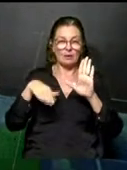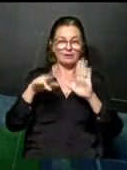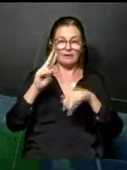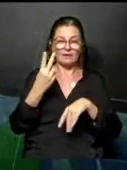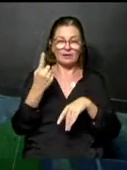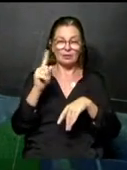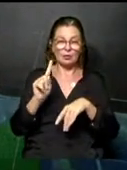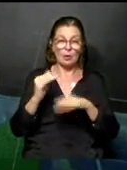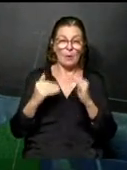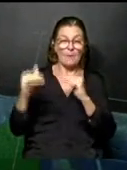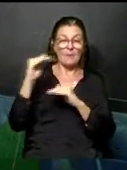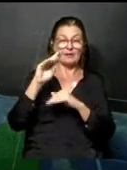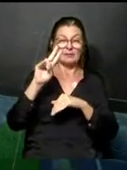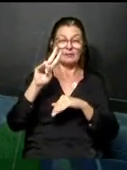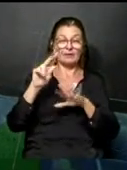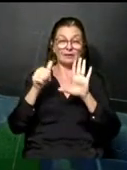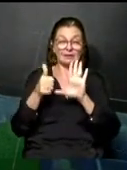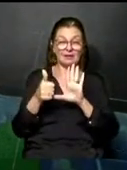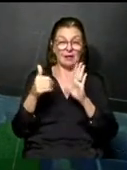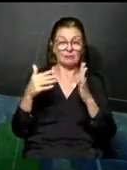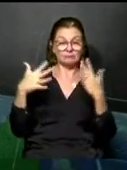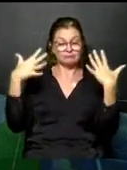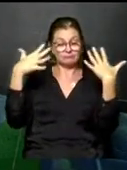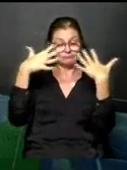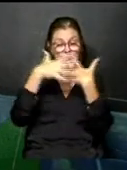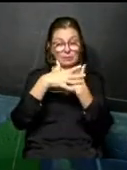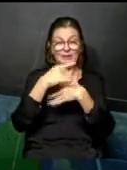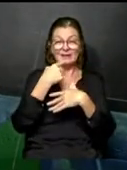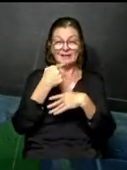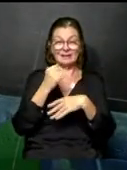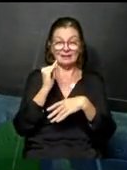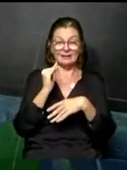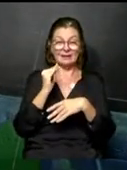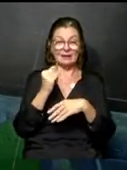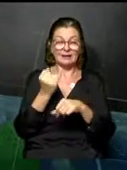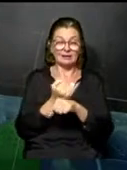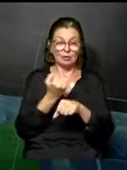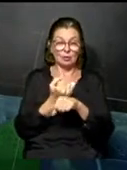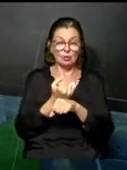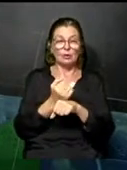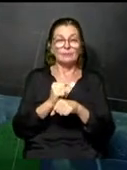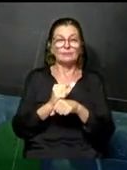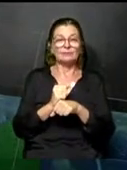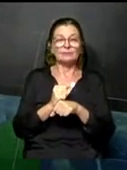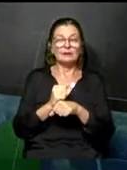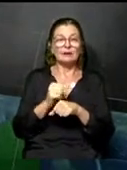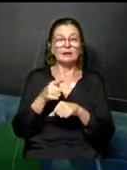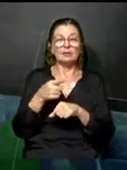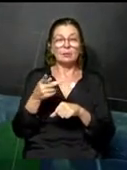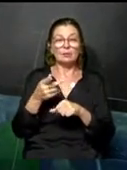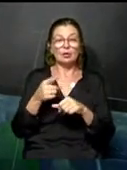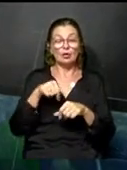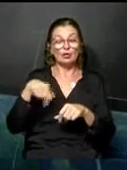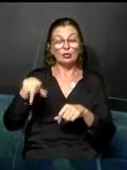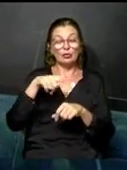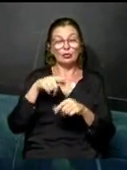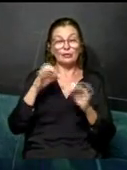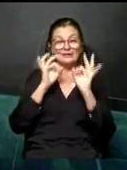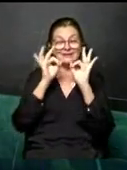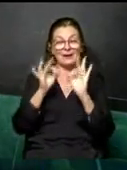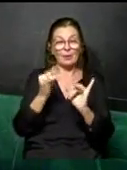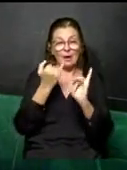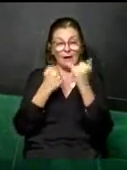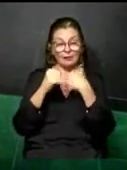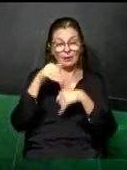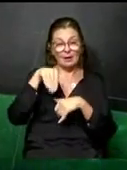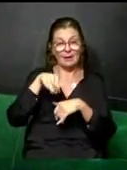la máxima, con cielo nuboso y algo nuboso, dice el Instituto Uruguayo de Meteorología. Señoras, señores, nos Nosotros hasta acá llegamos con la